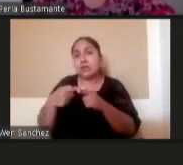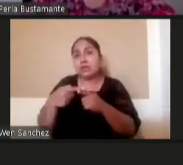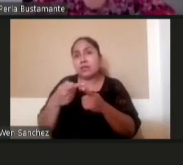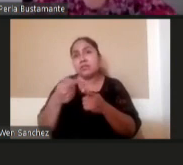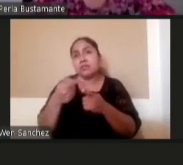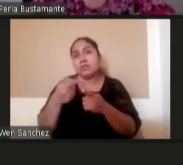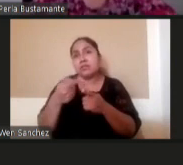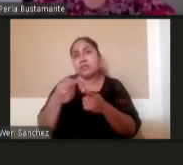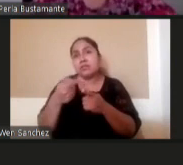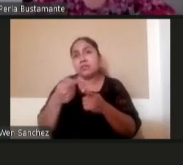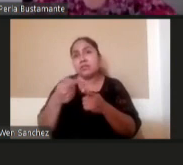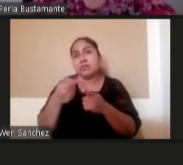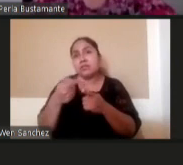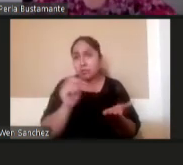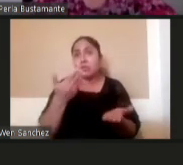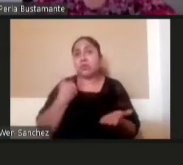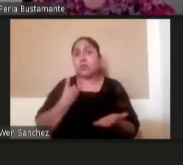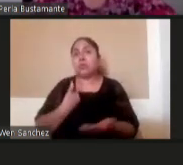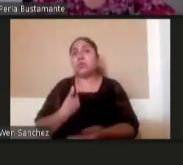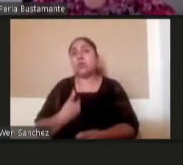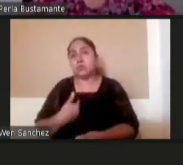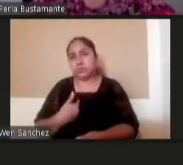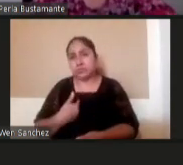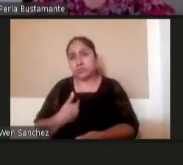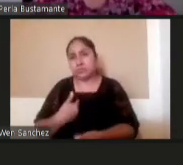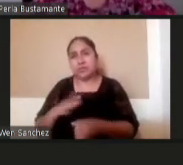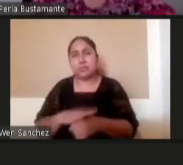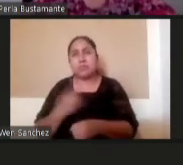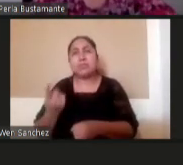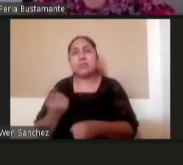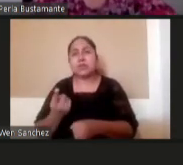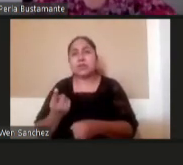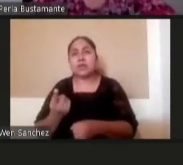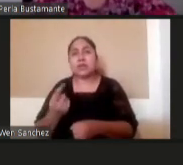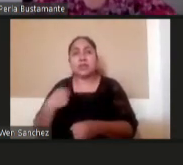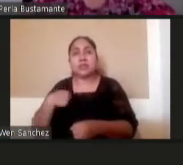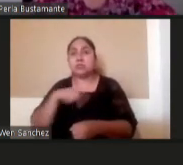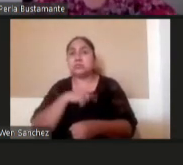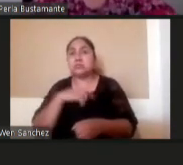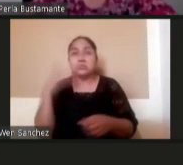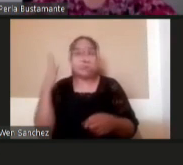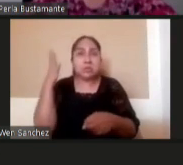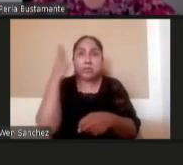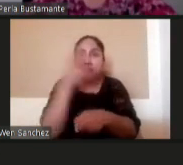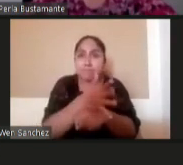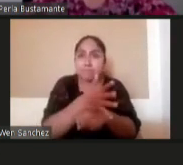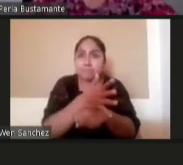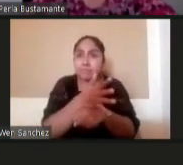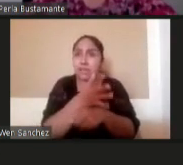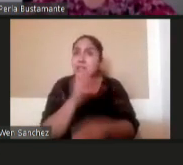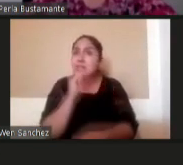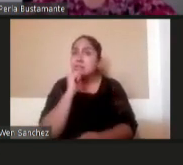dándole chance, visitándolos y volviendo a platicar con ellos y nada cambia. Yo creo que la sugerencia también que hacía la síndica es